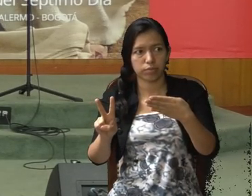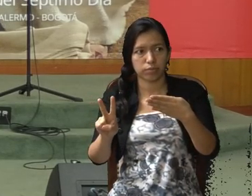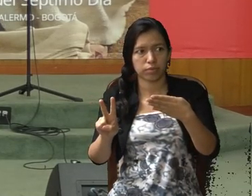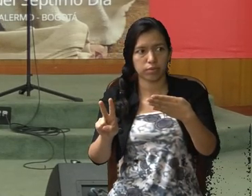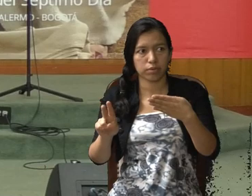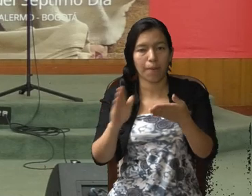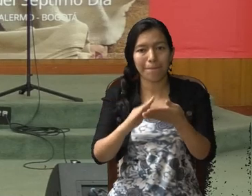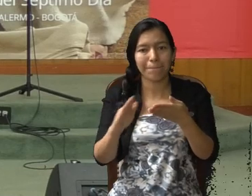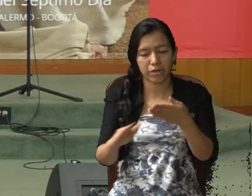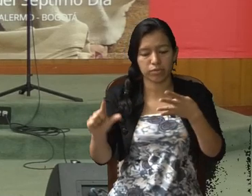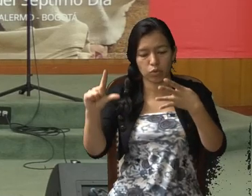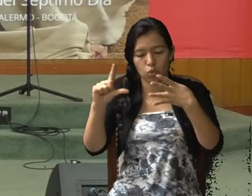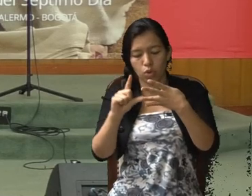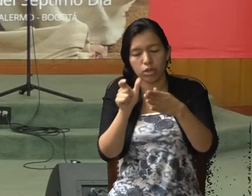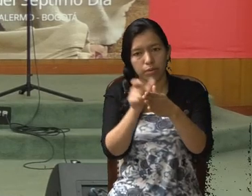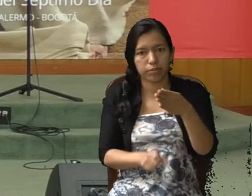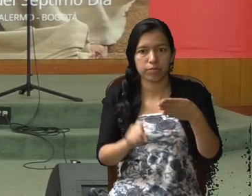Lucas capítulo 1.